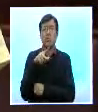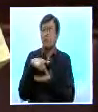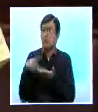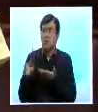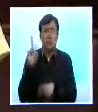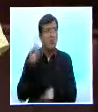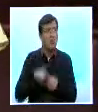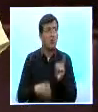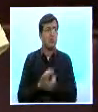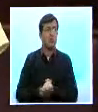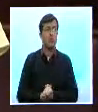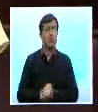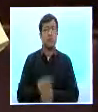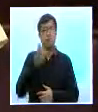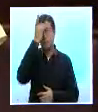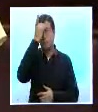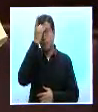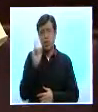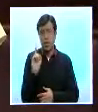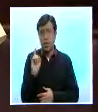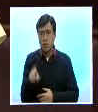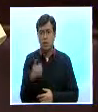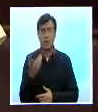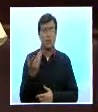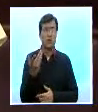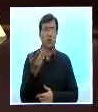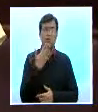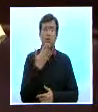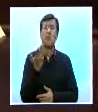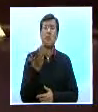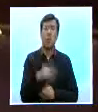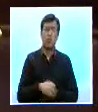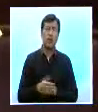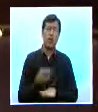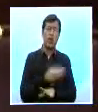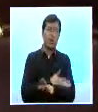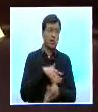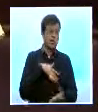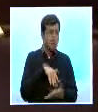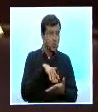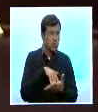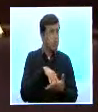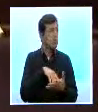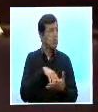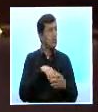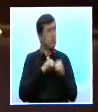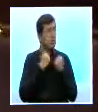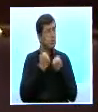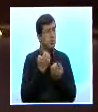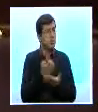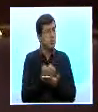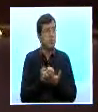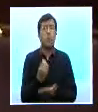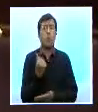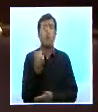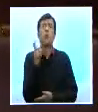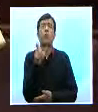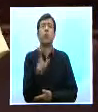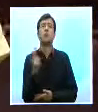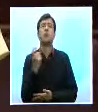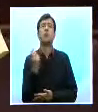que por una deuda pero sin haber ha hecho un estudio socioeconómico de cuánto realmente necesites agricultor